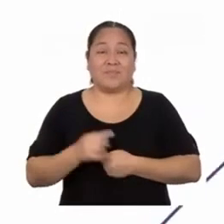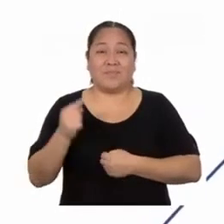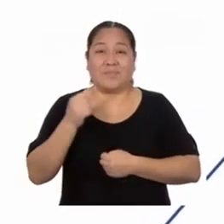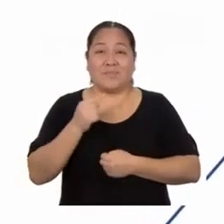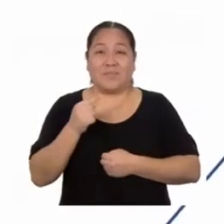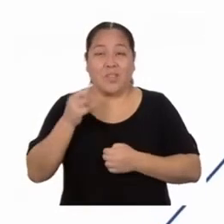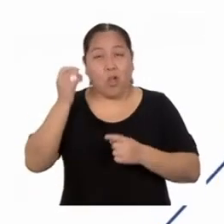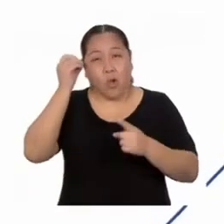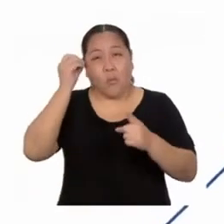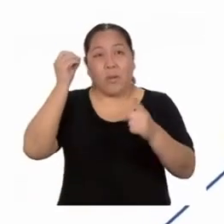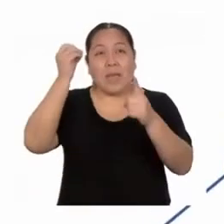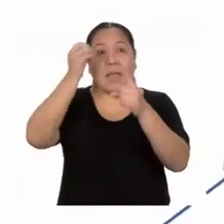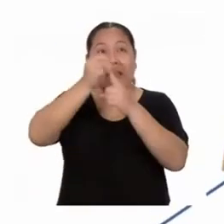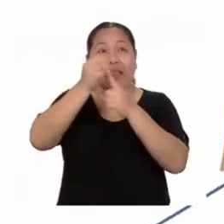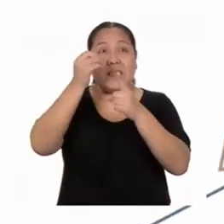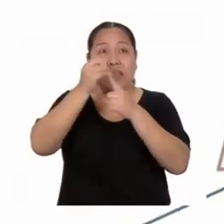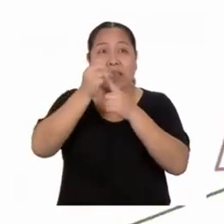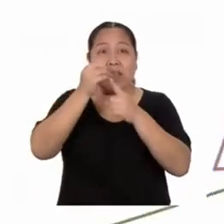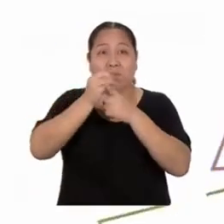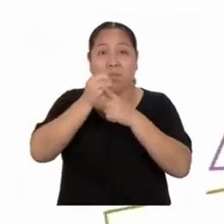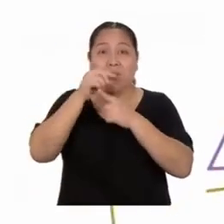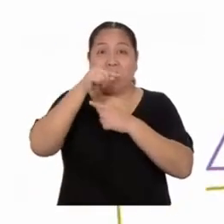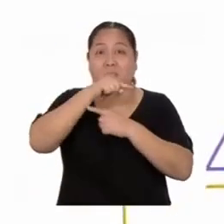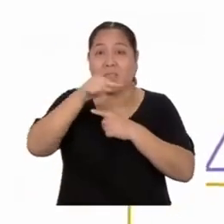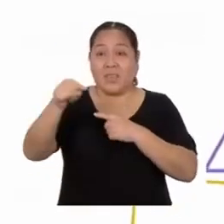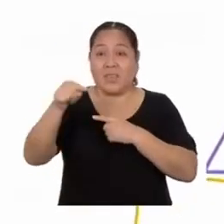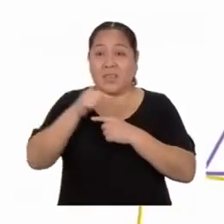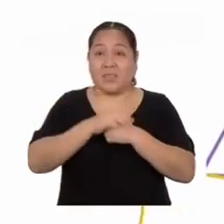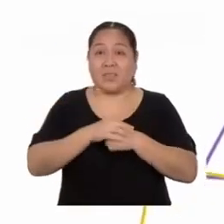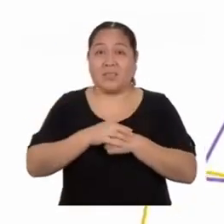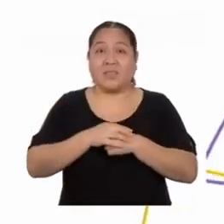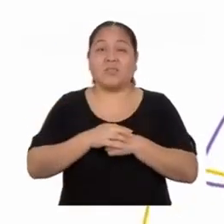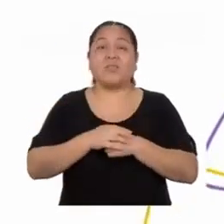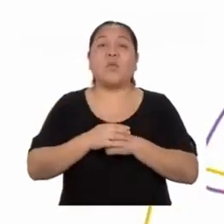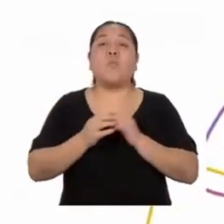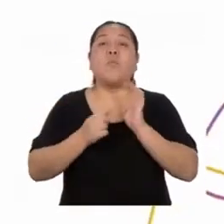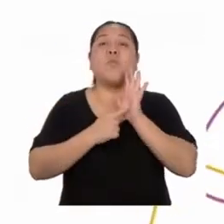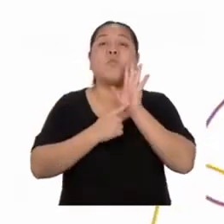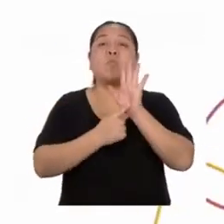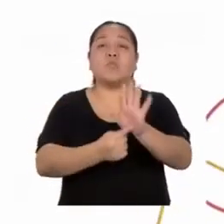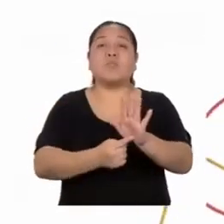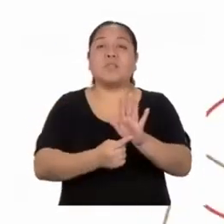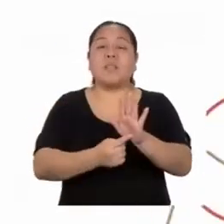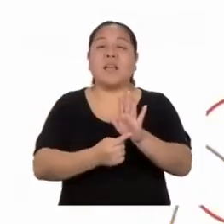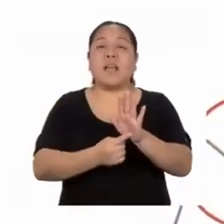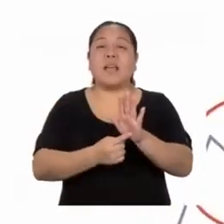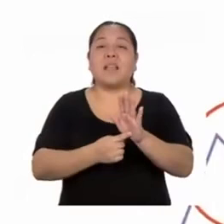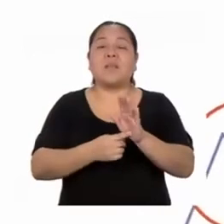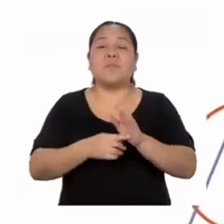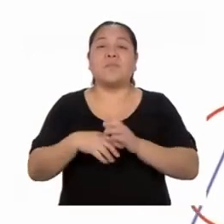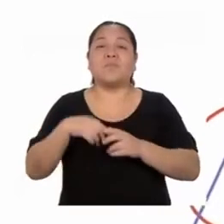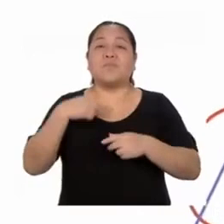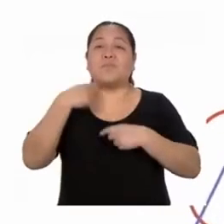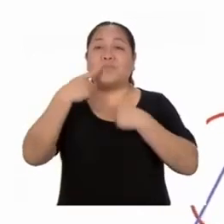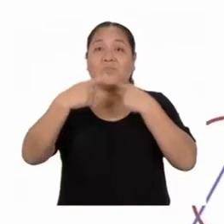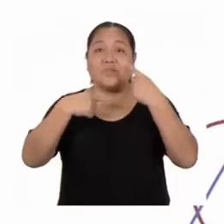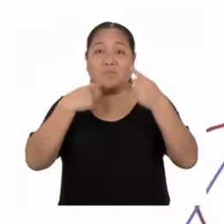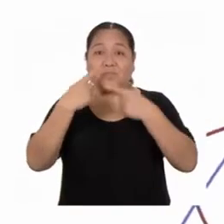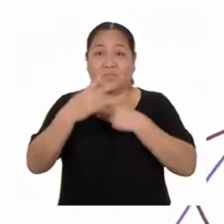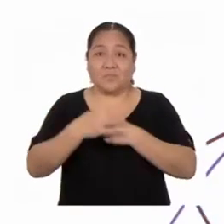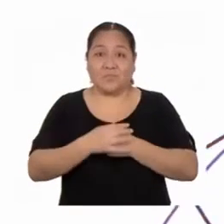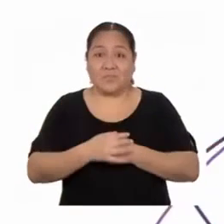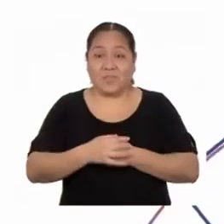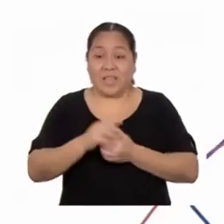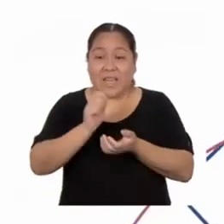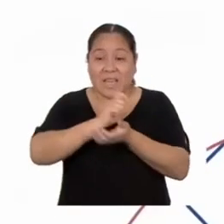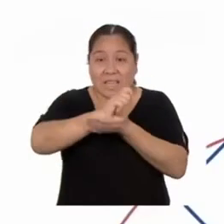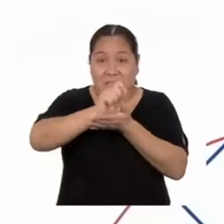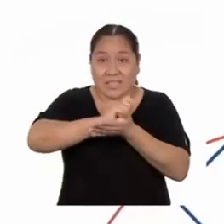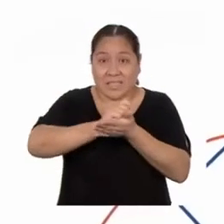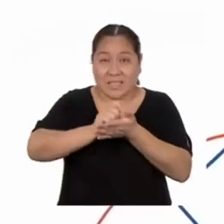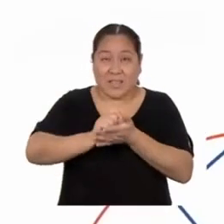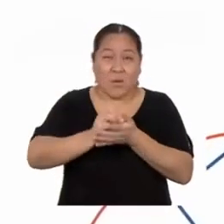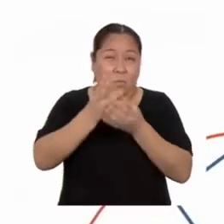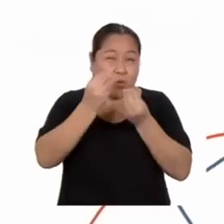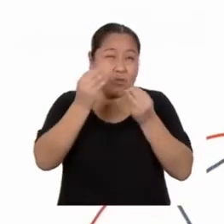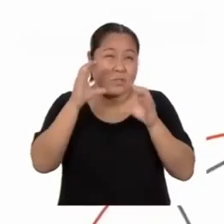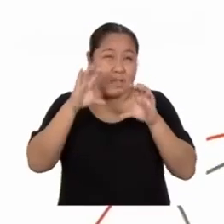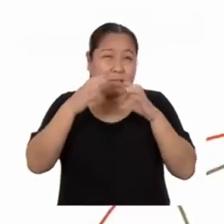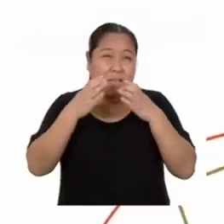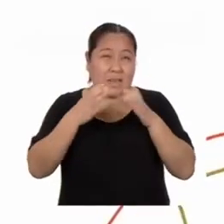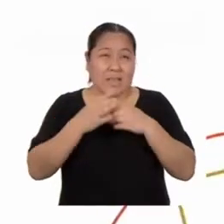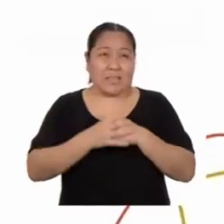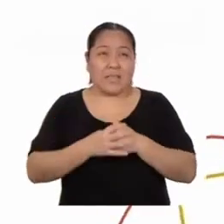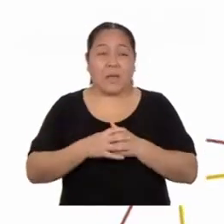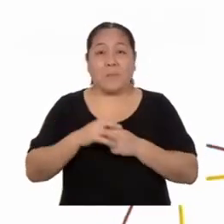ambas actividades fue desarrollar nuestra expresión oral y escrita. Y esto nos tomó varias clases, ¿verdad?